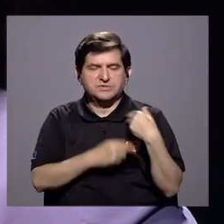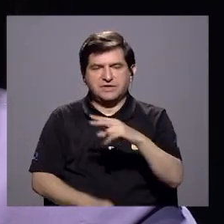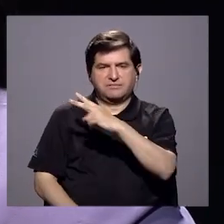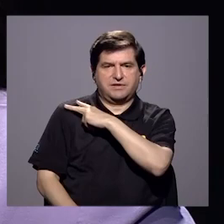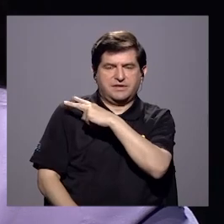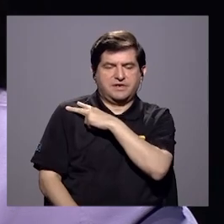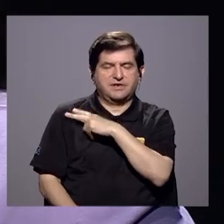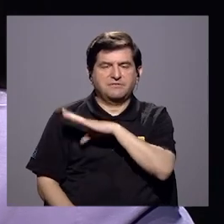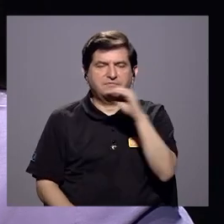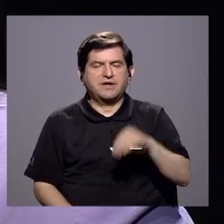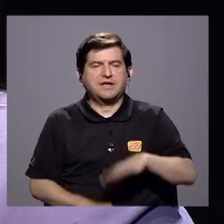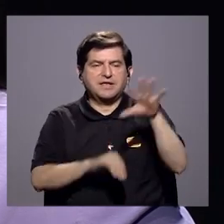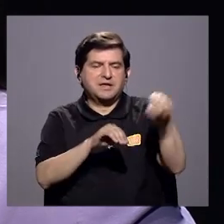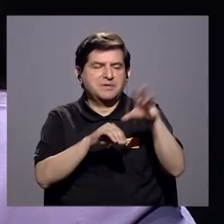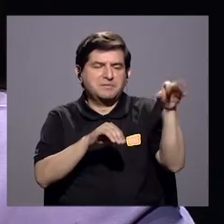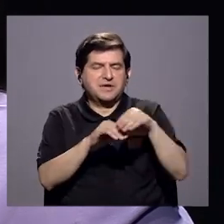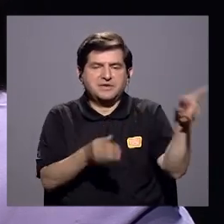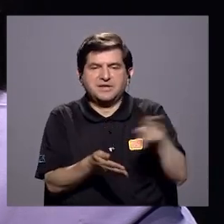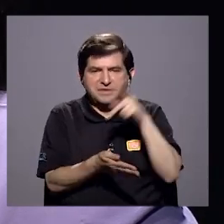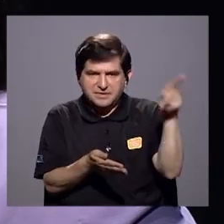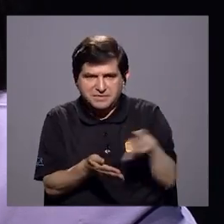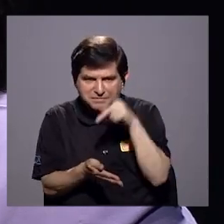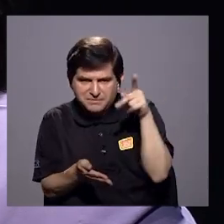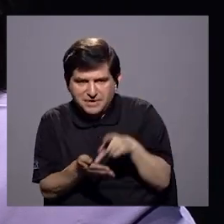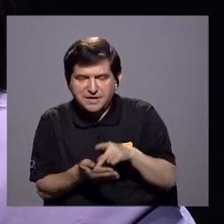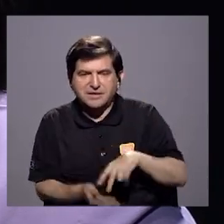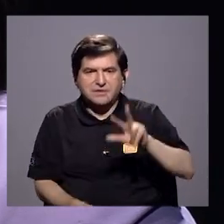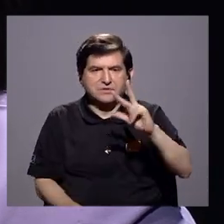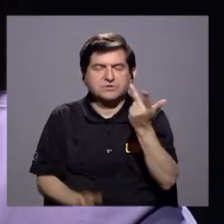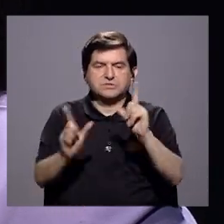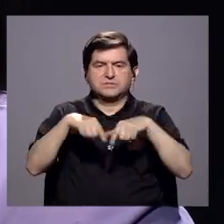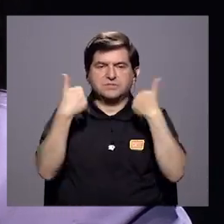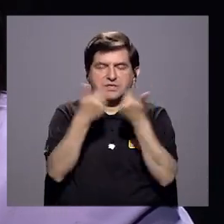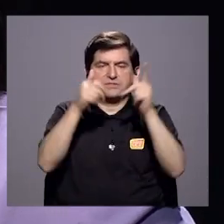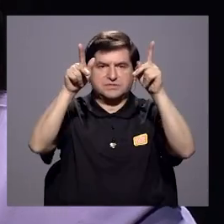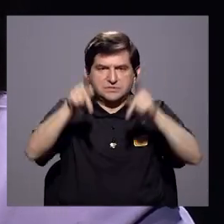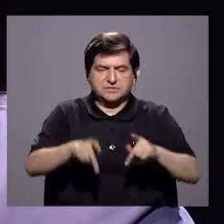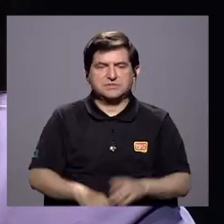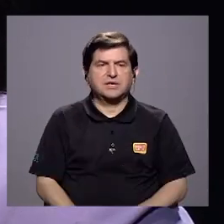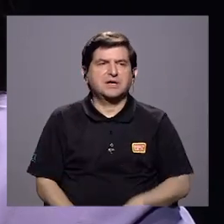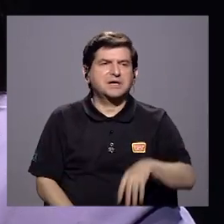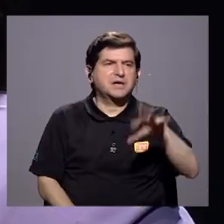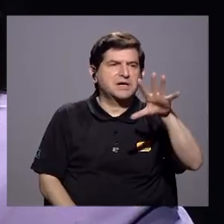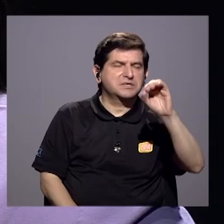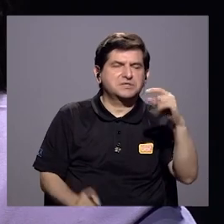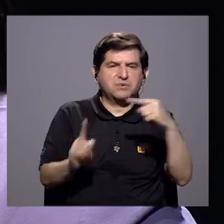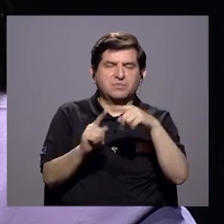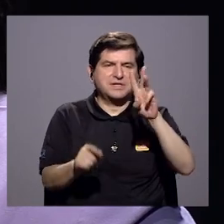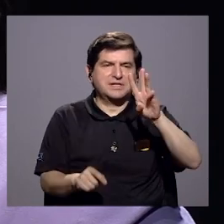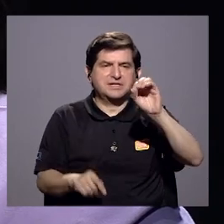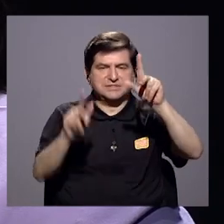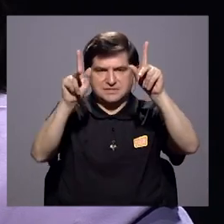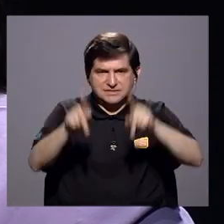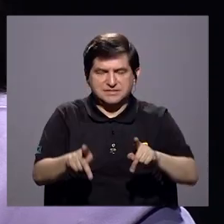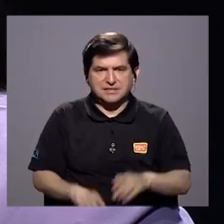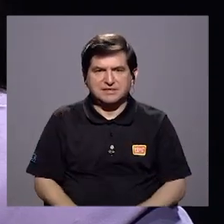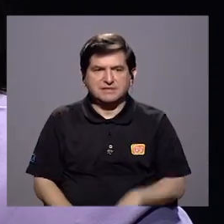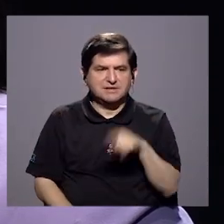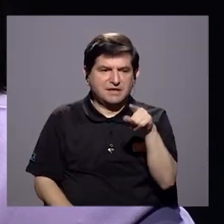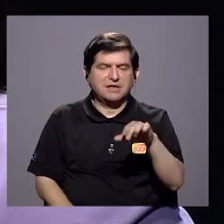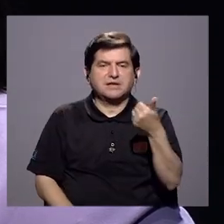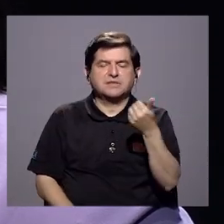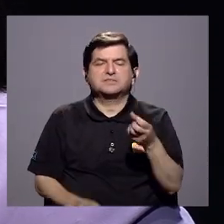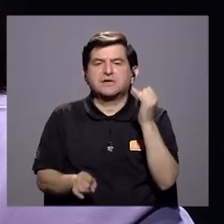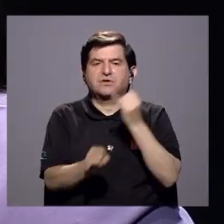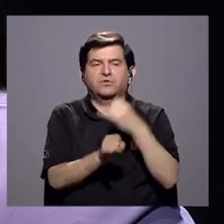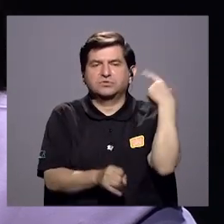me suman una serie de salarios adicionales. Y el tercer grupo de personas, que van a rondar entre 50 y 60 personas, han sido trasladadas a